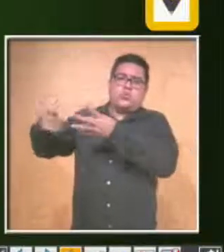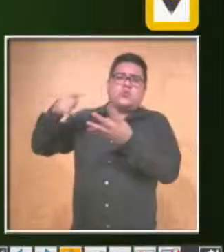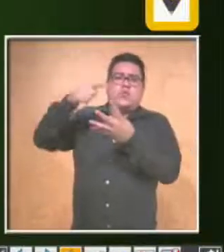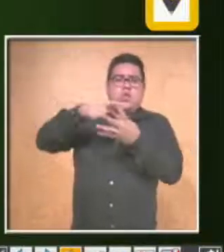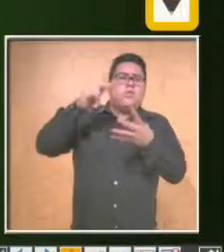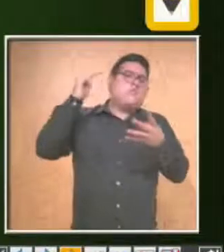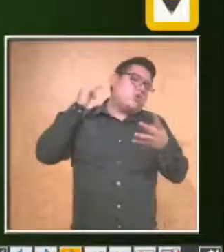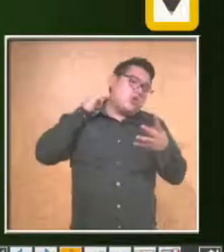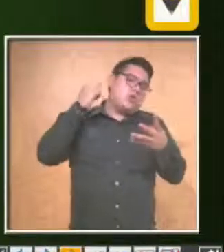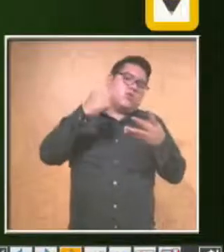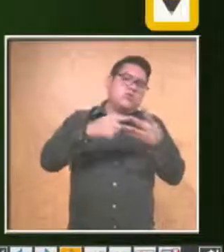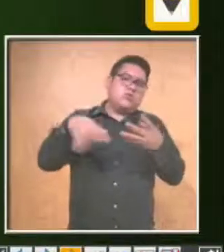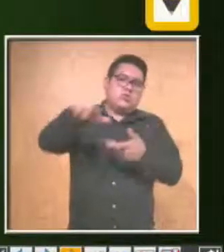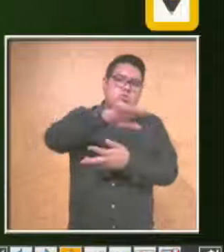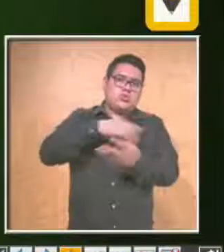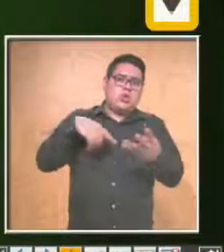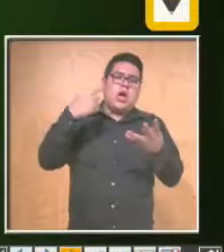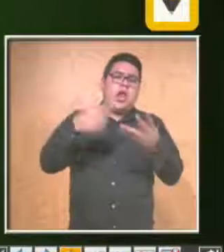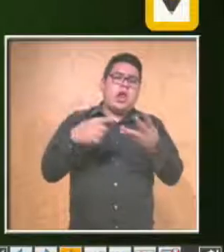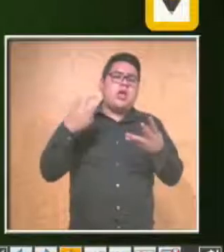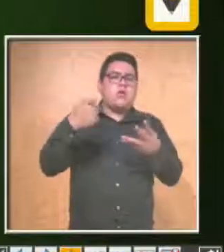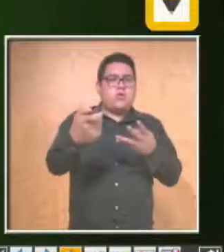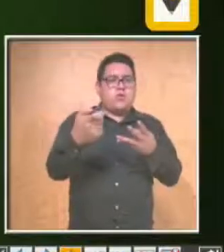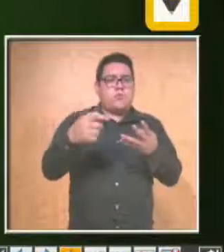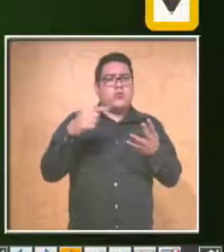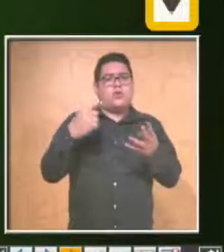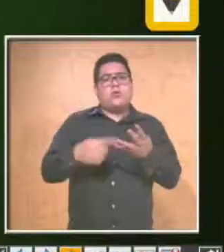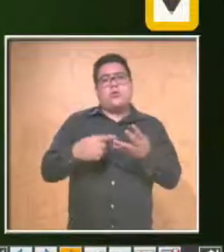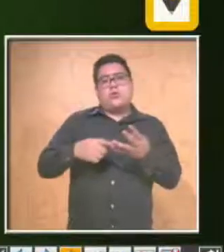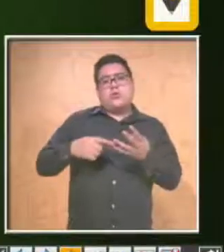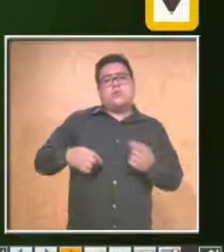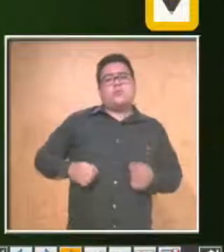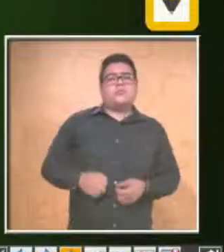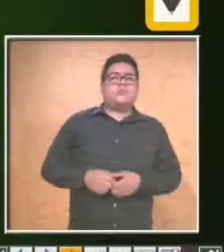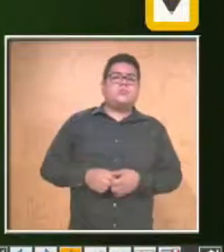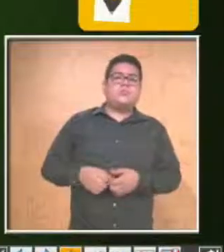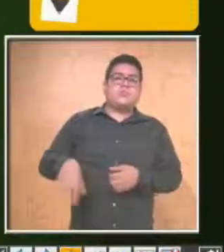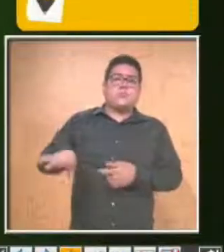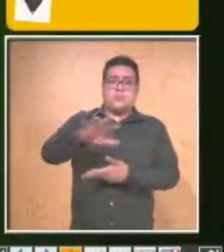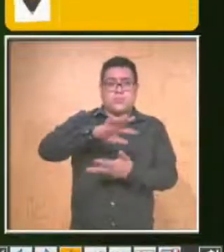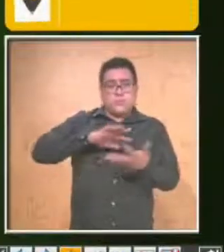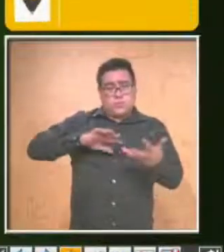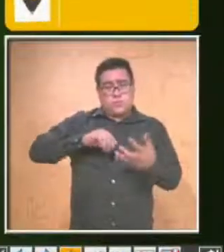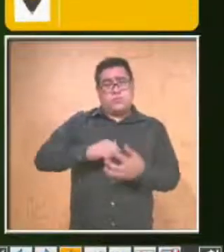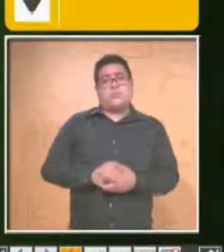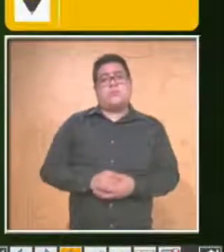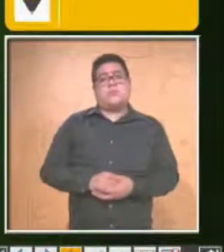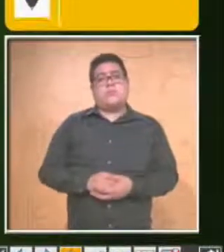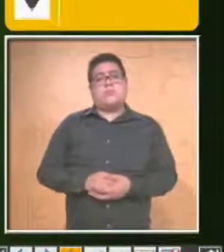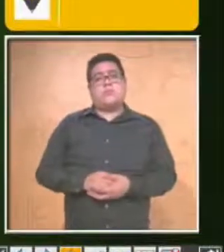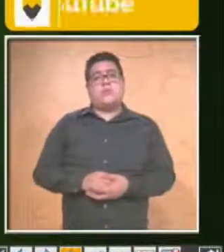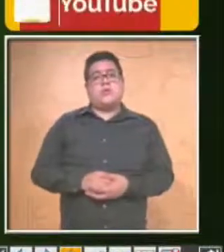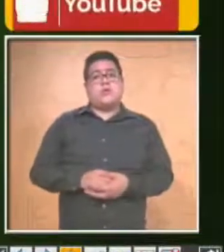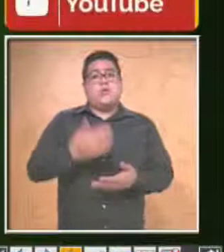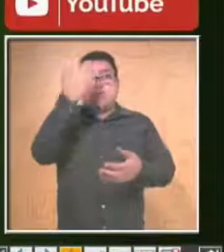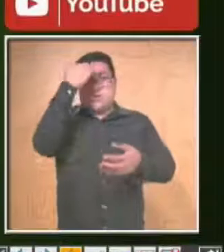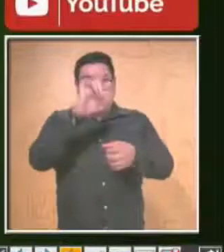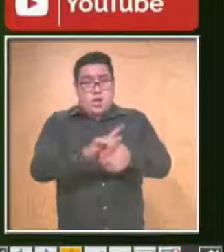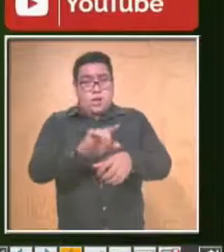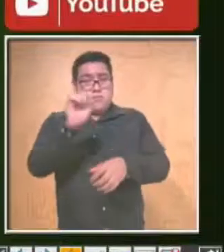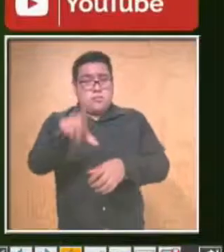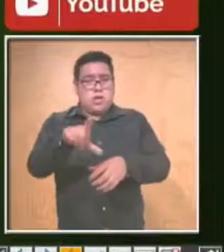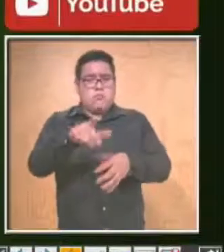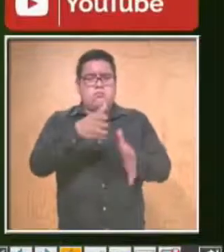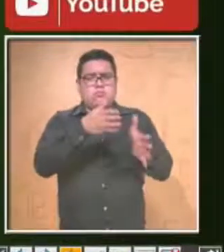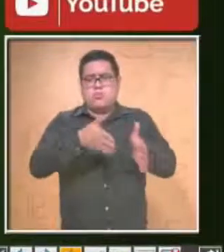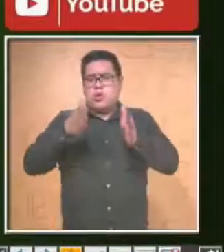están relacionados con el ámbito económico, con el ámbito político, con el ámbito social y con el ámbito cultural. Vas a ir